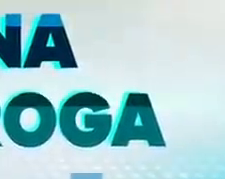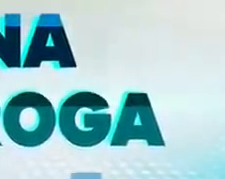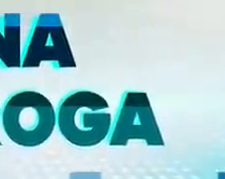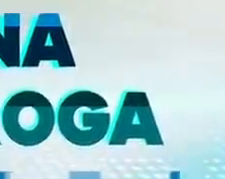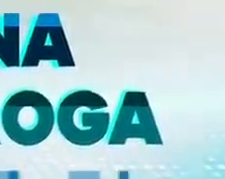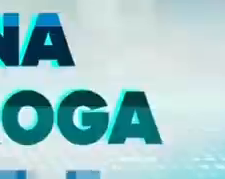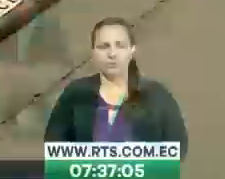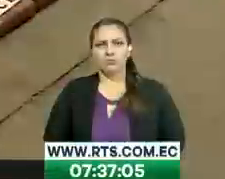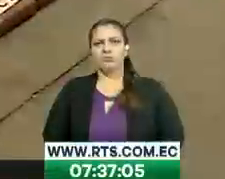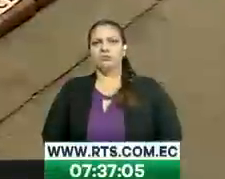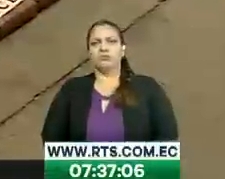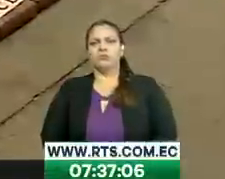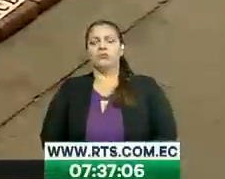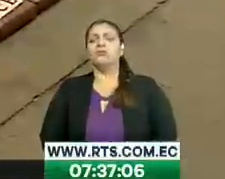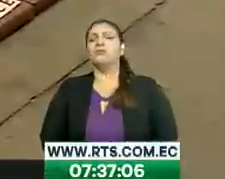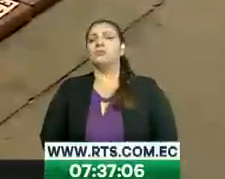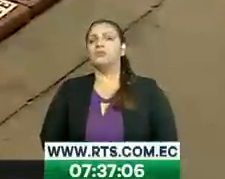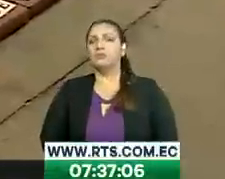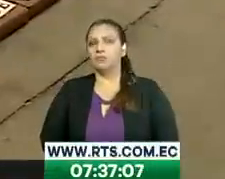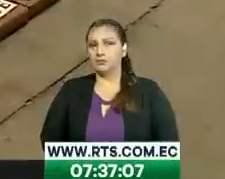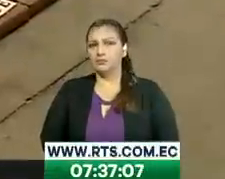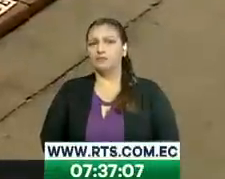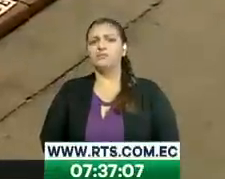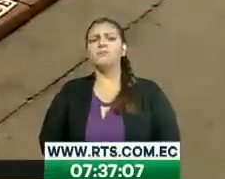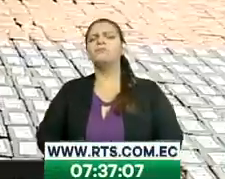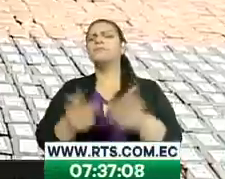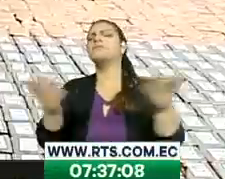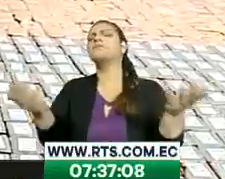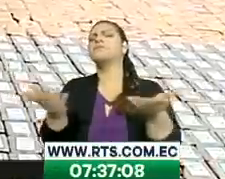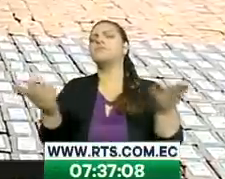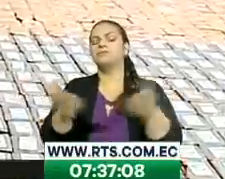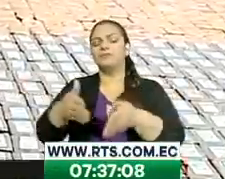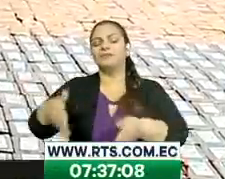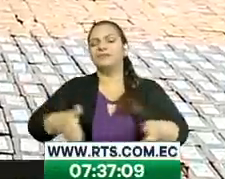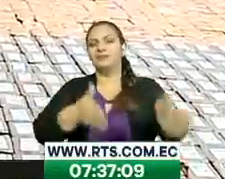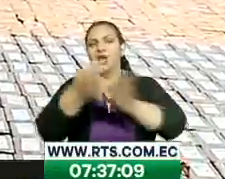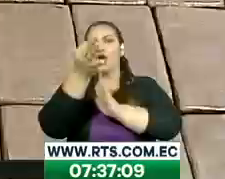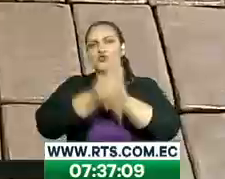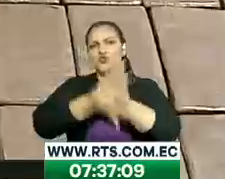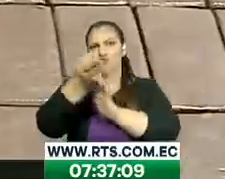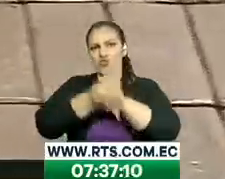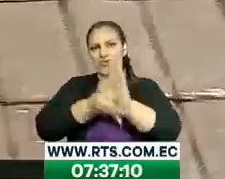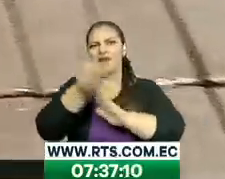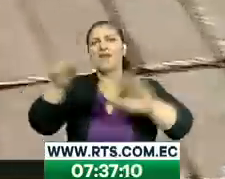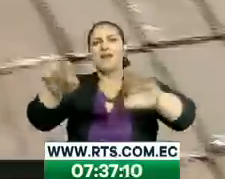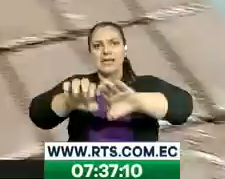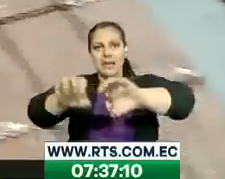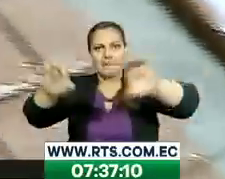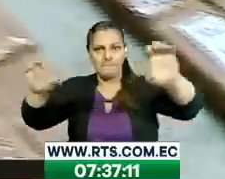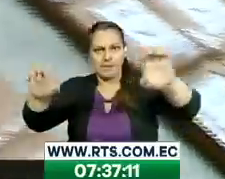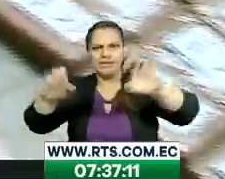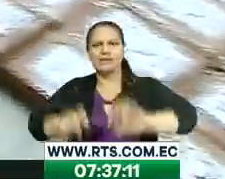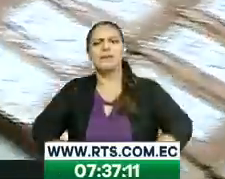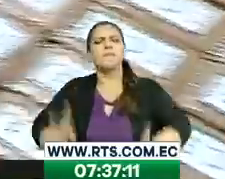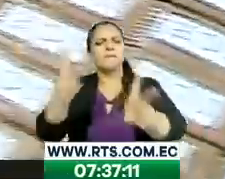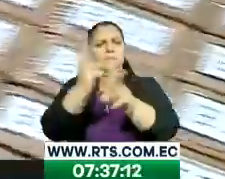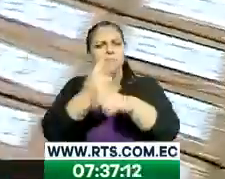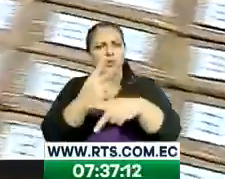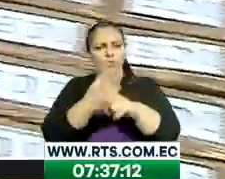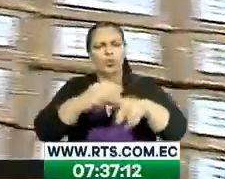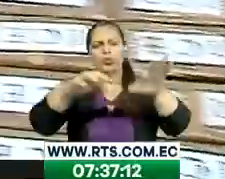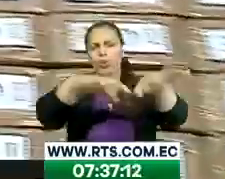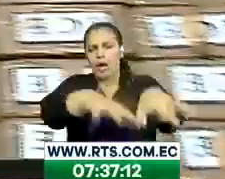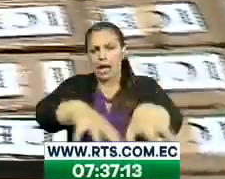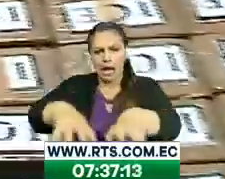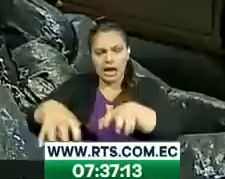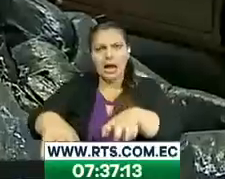el sector identificado fue la vía durán-tambo el equipo antinarcóticos de la policía nacional estableció que bajo la fachada de una